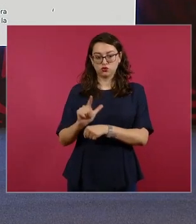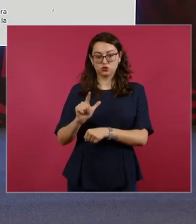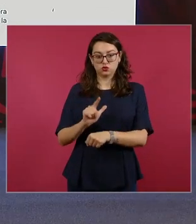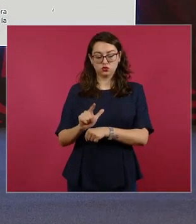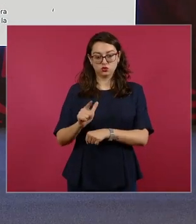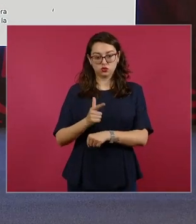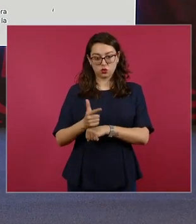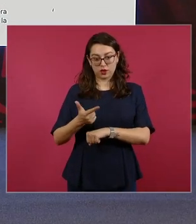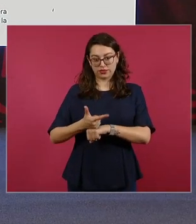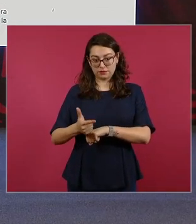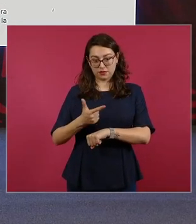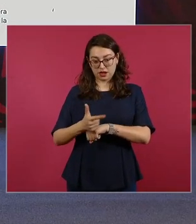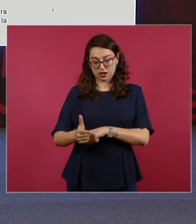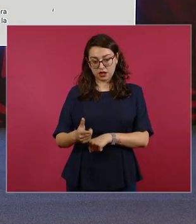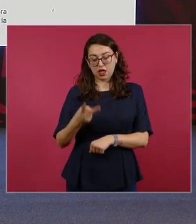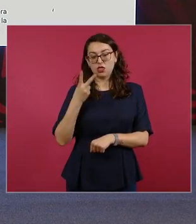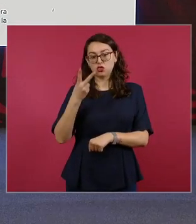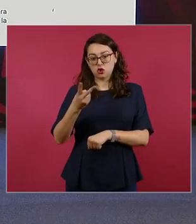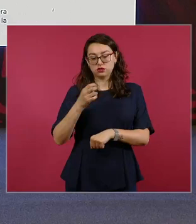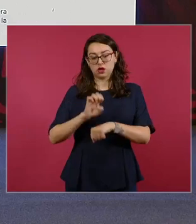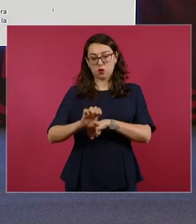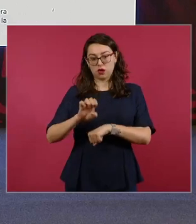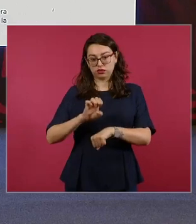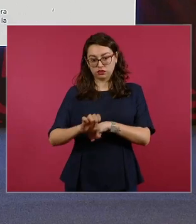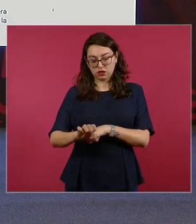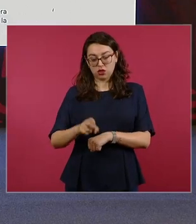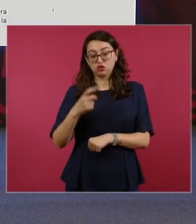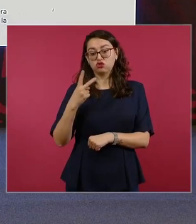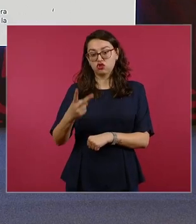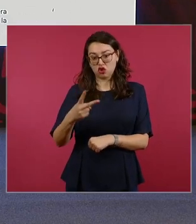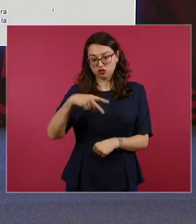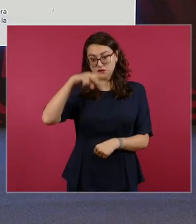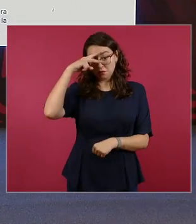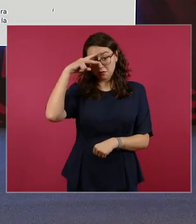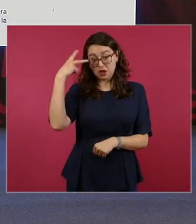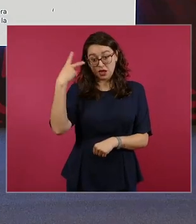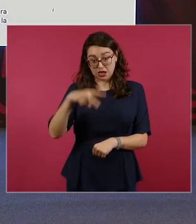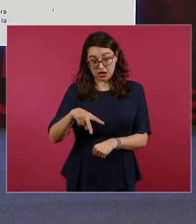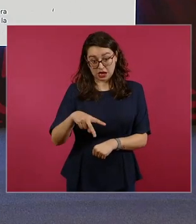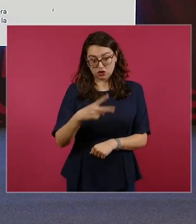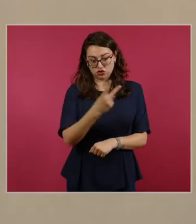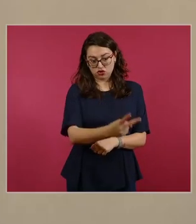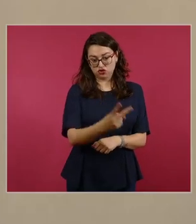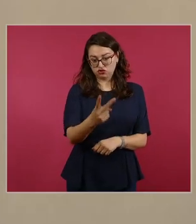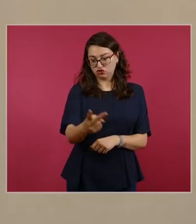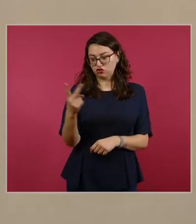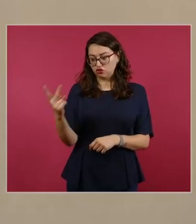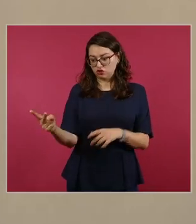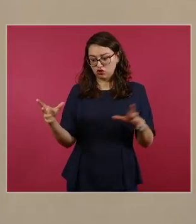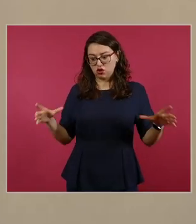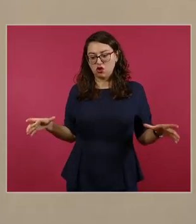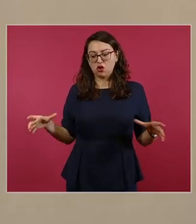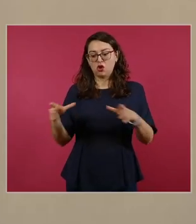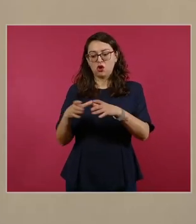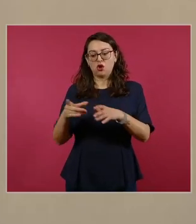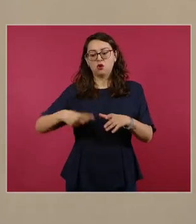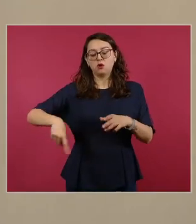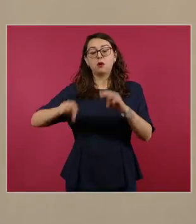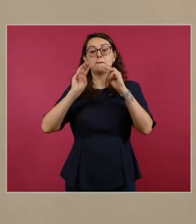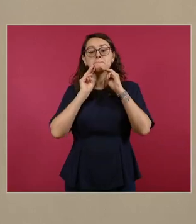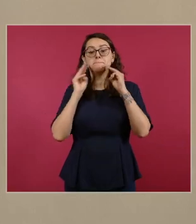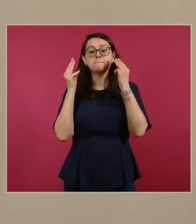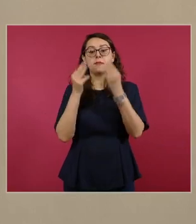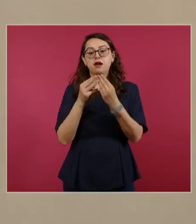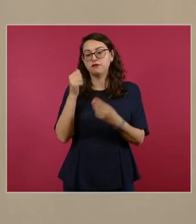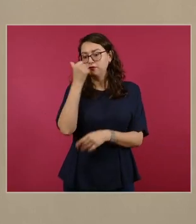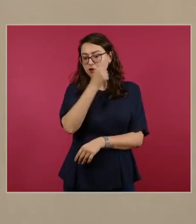ecuatorianos y dos mexicanos, vinculados a proceso por los delitos contra la salud en la modalidad de transporte de clorhidrato de